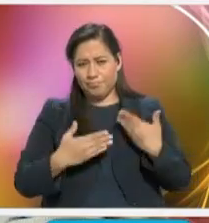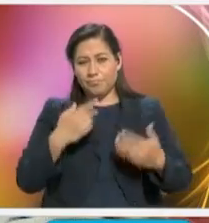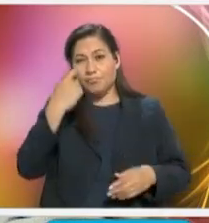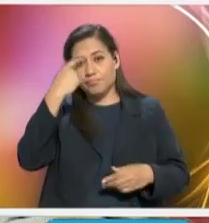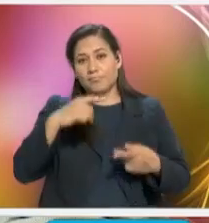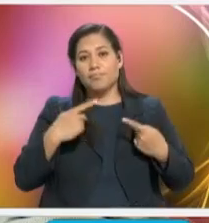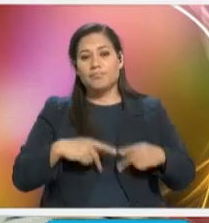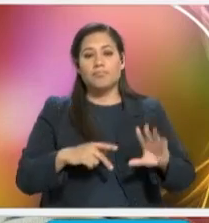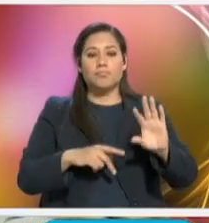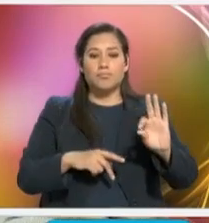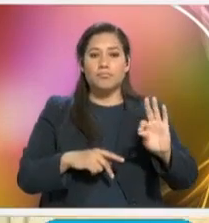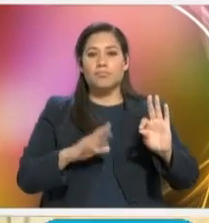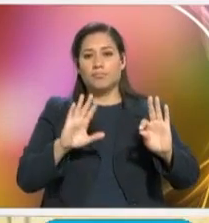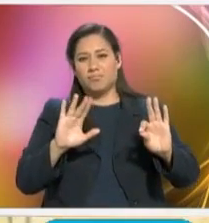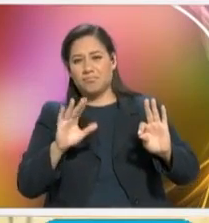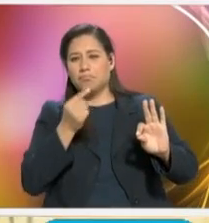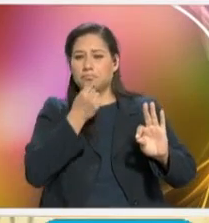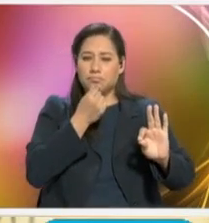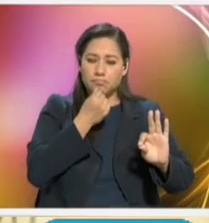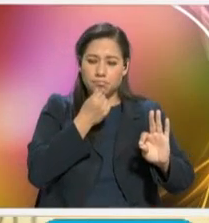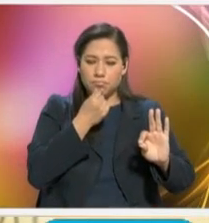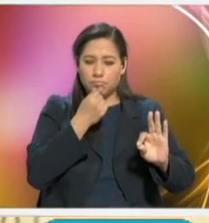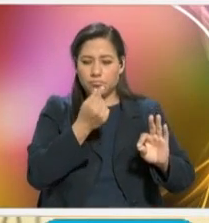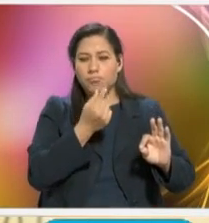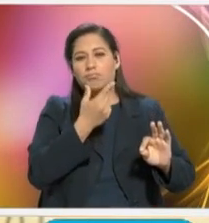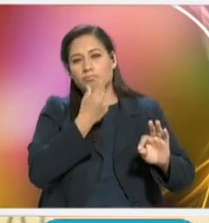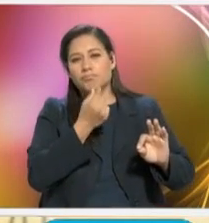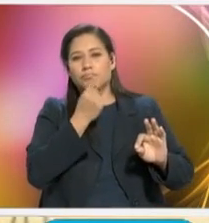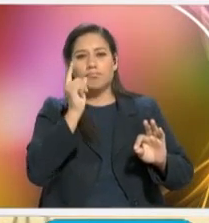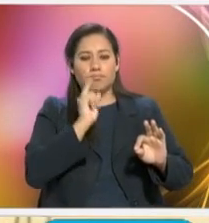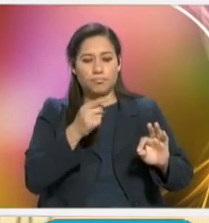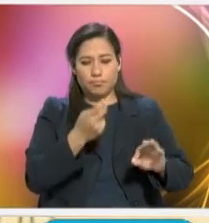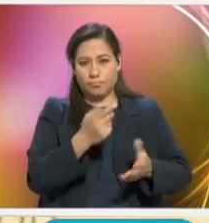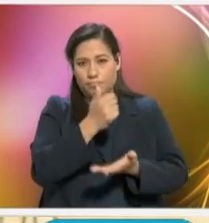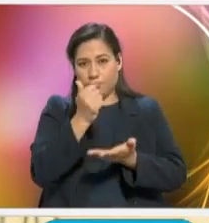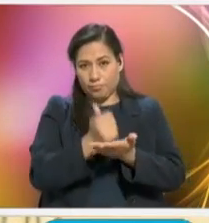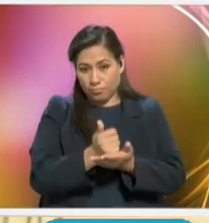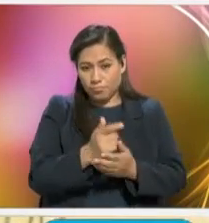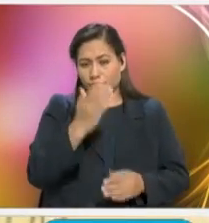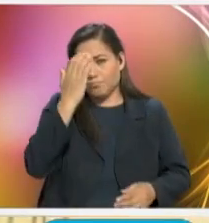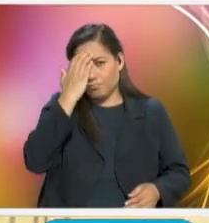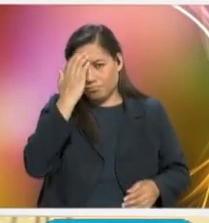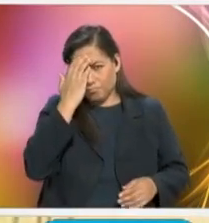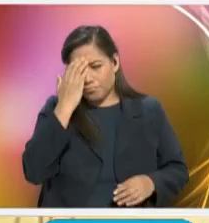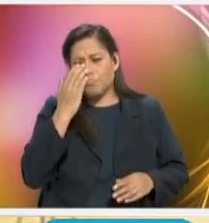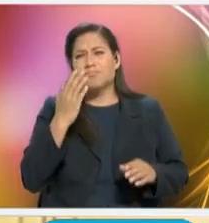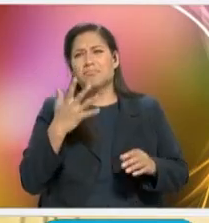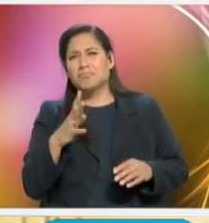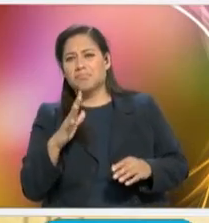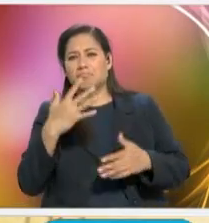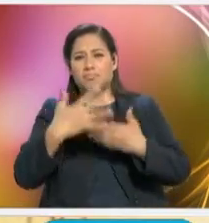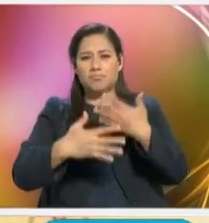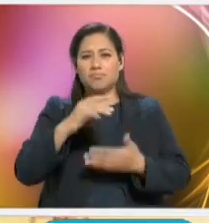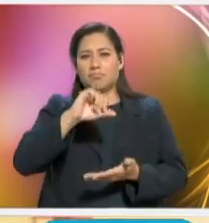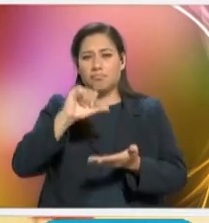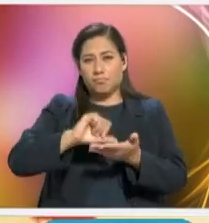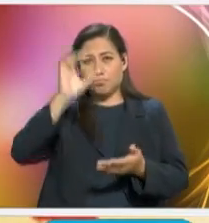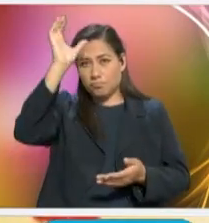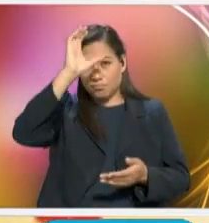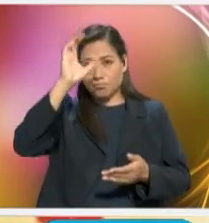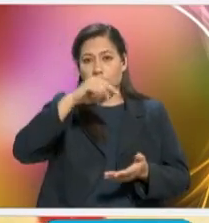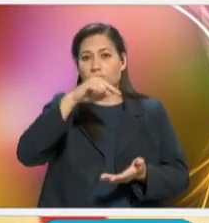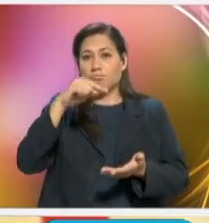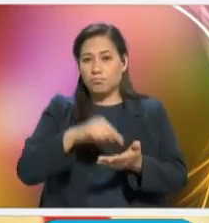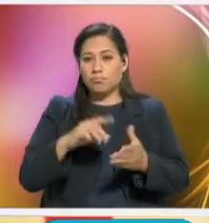a 40, 50 niños y niñas de esta ciudad, y que van a conocer alrededor de 15 centros culturales y